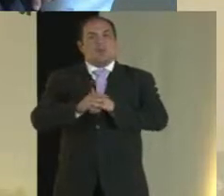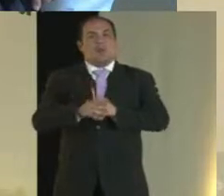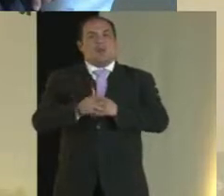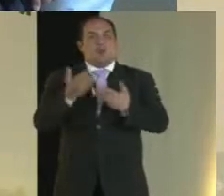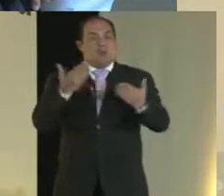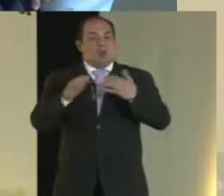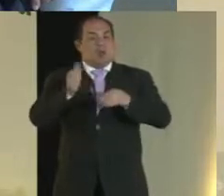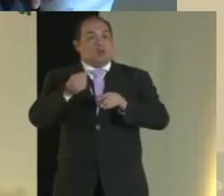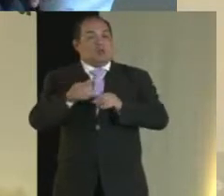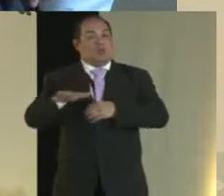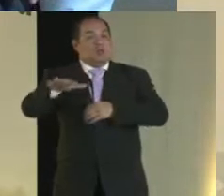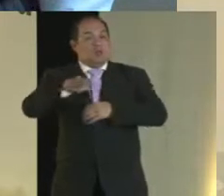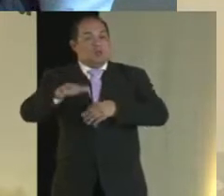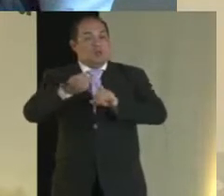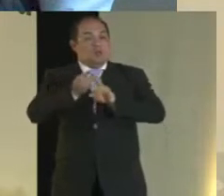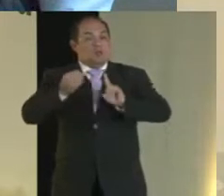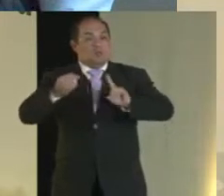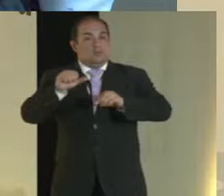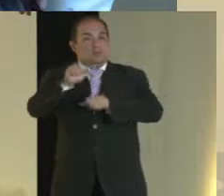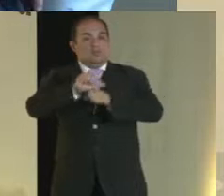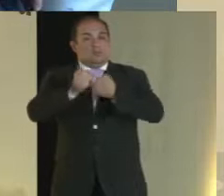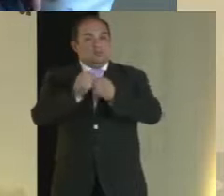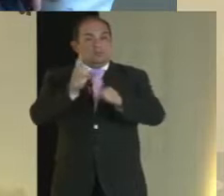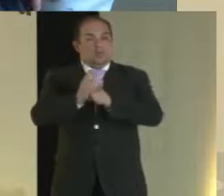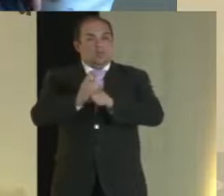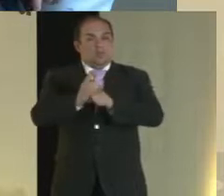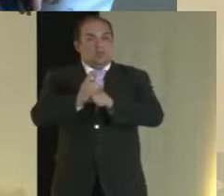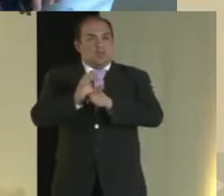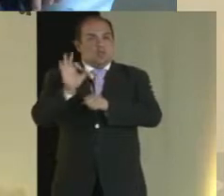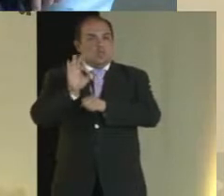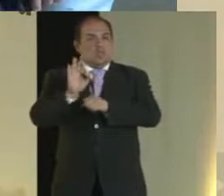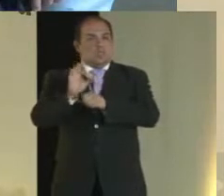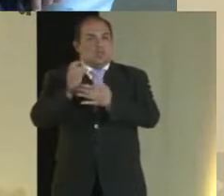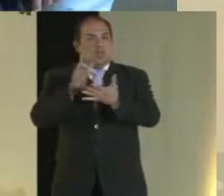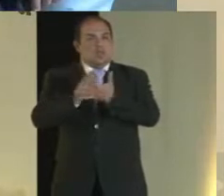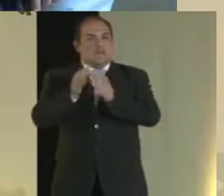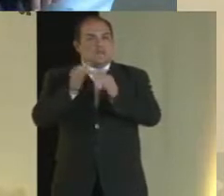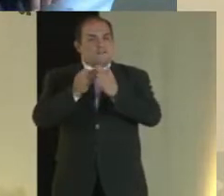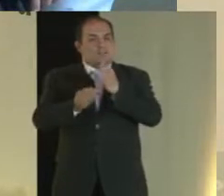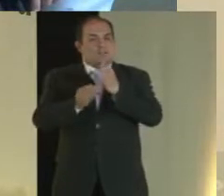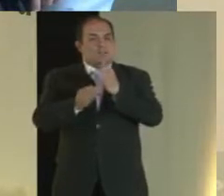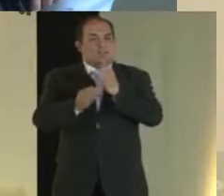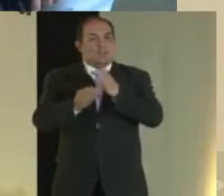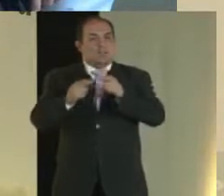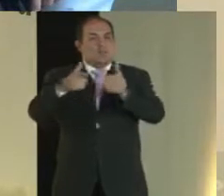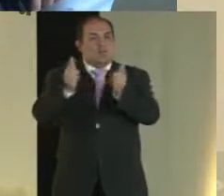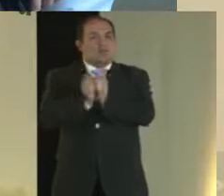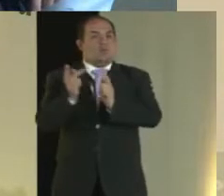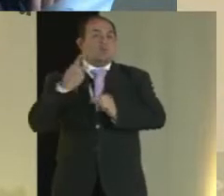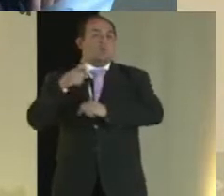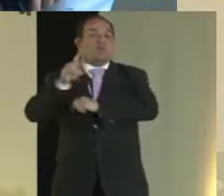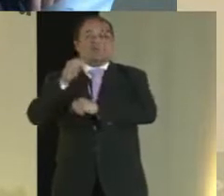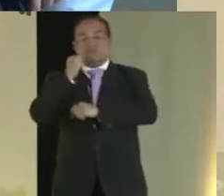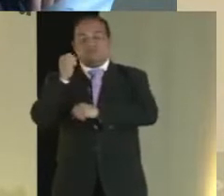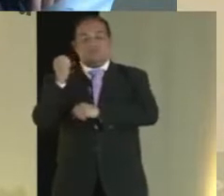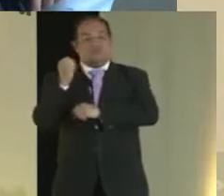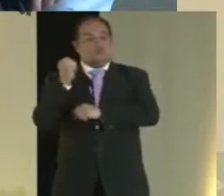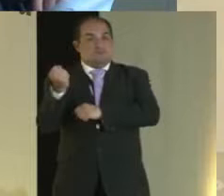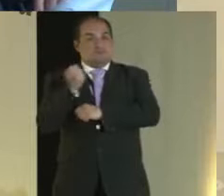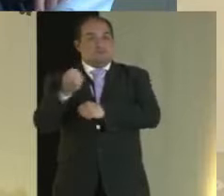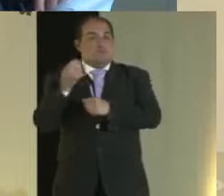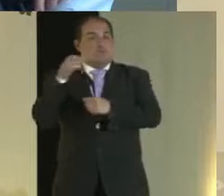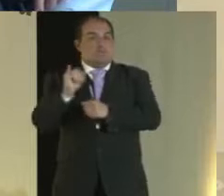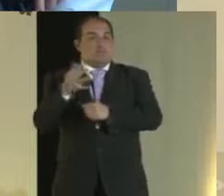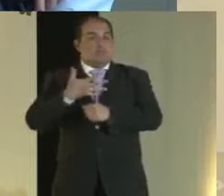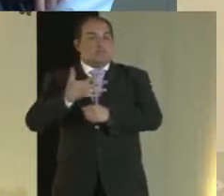sociedad, quizás con la única excepción de los partidos políticos. Pero no siempre fue así. Las leyes que